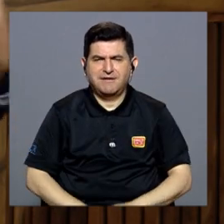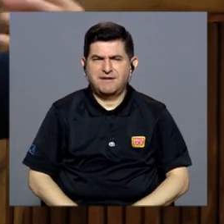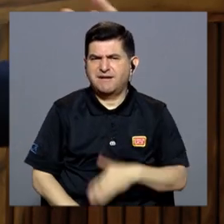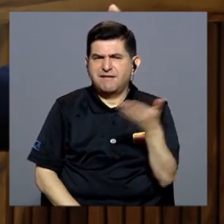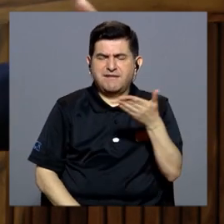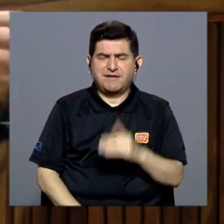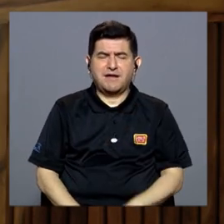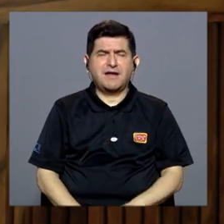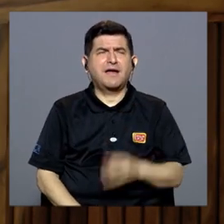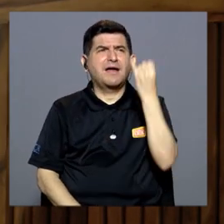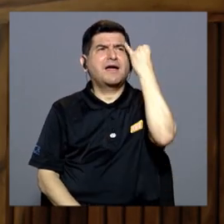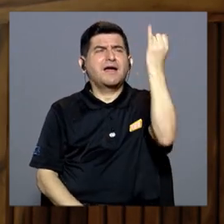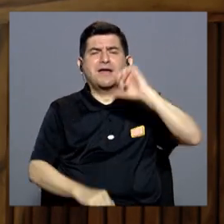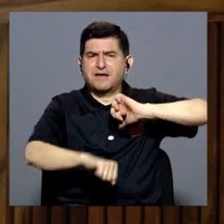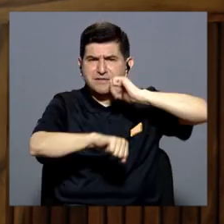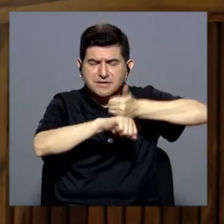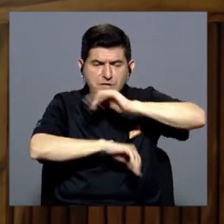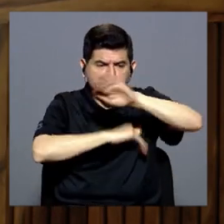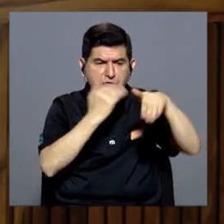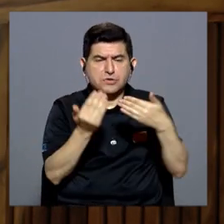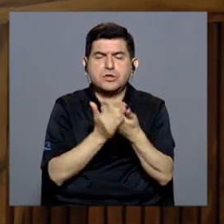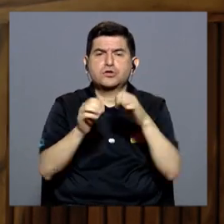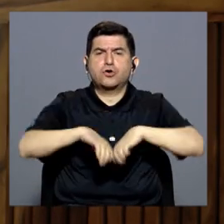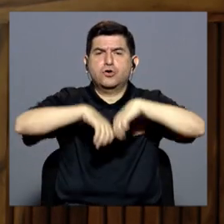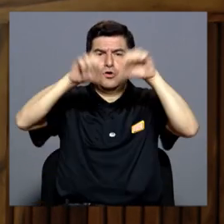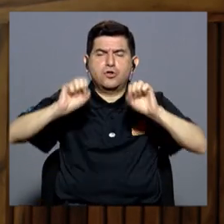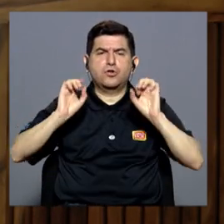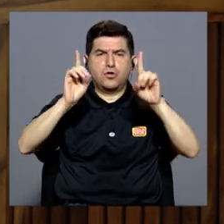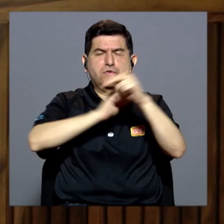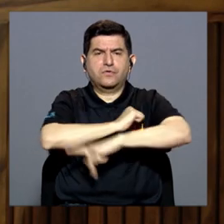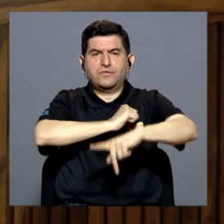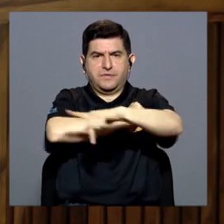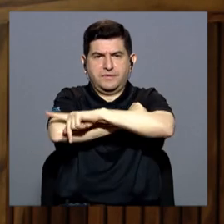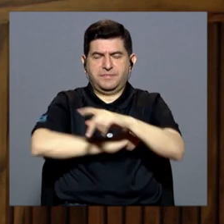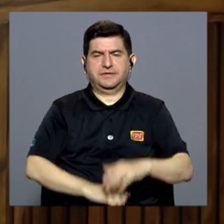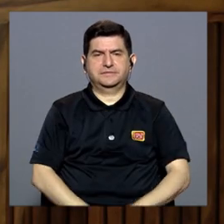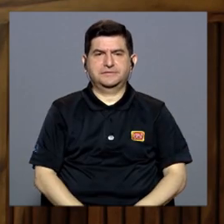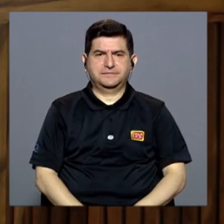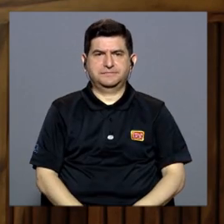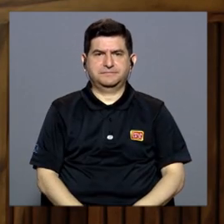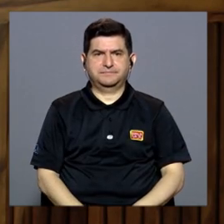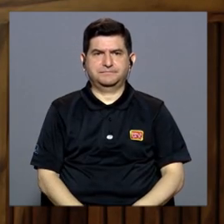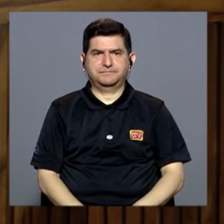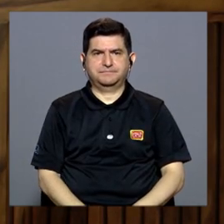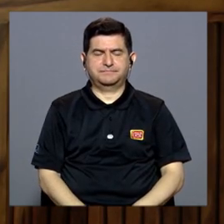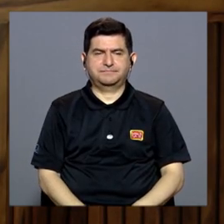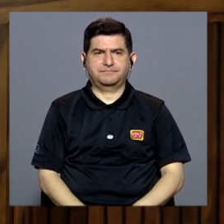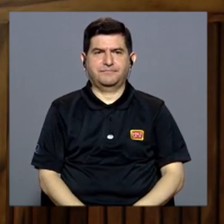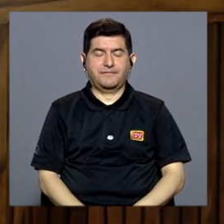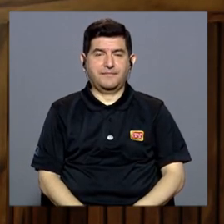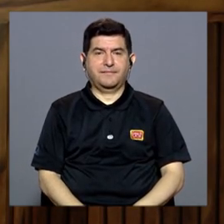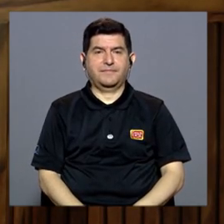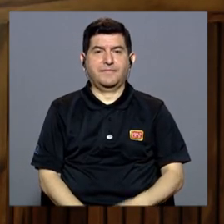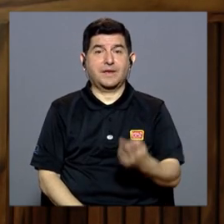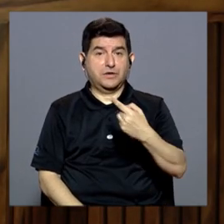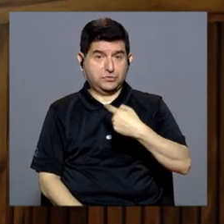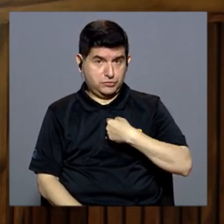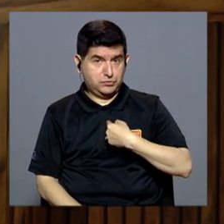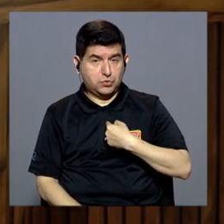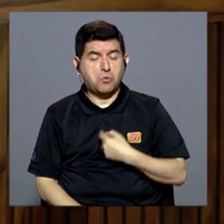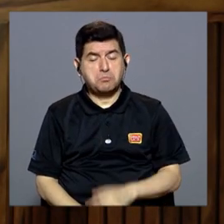de todo el sistema educativo del país. Y precisamente en ese aspecto yo